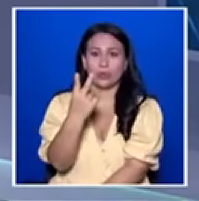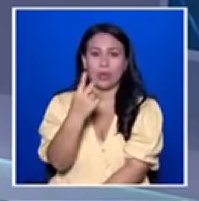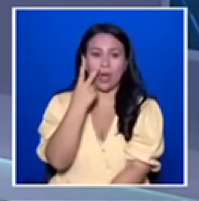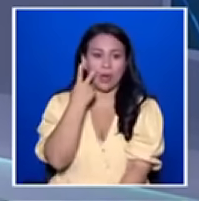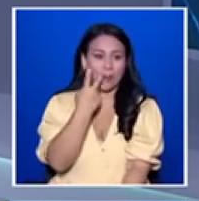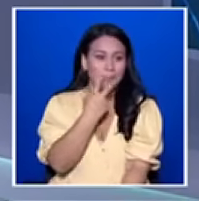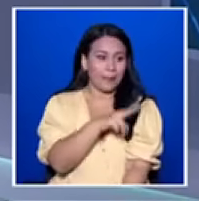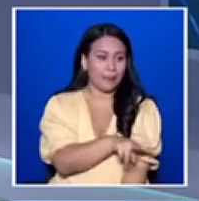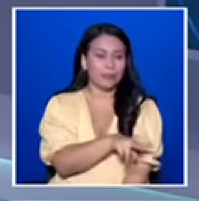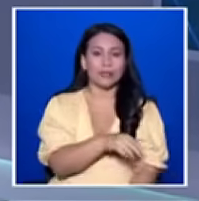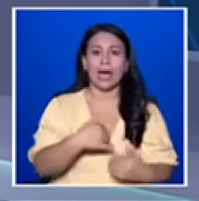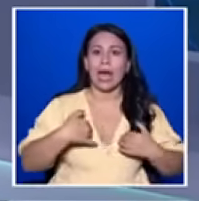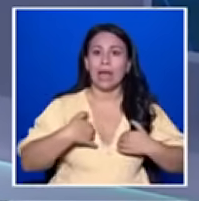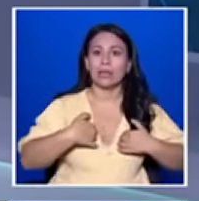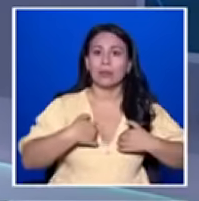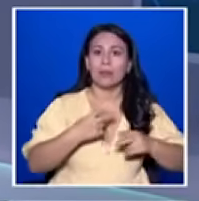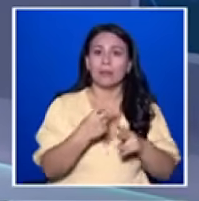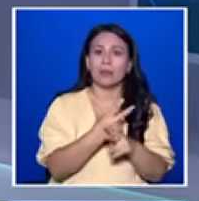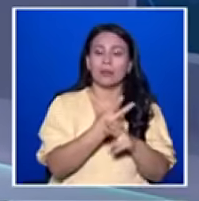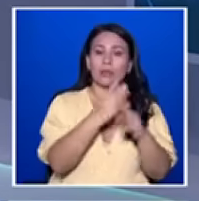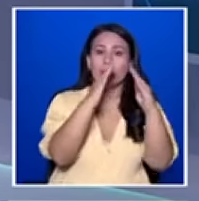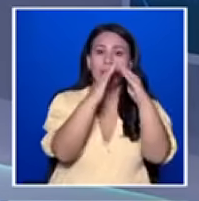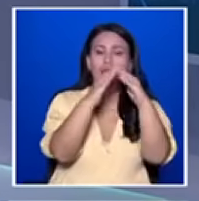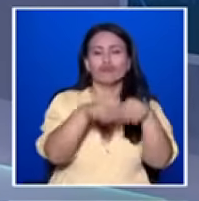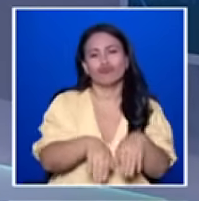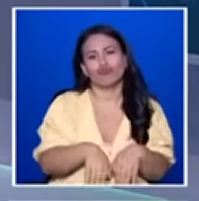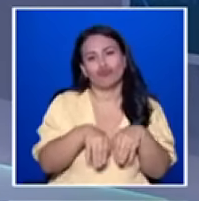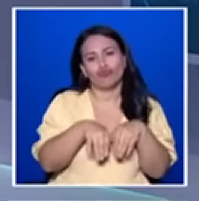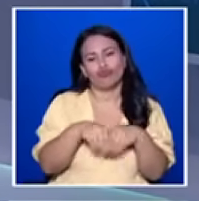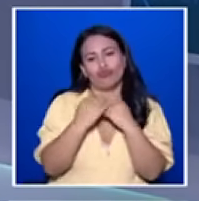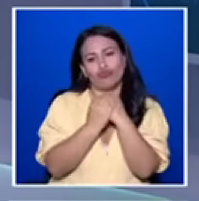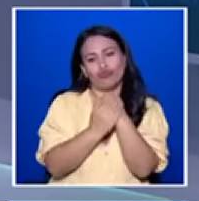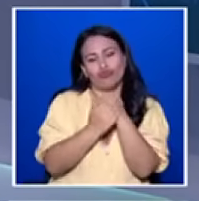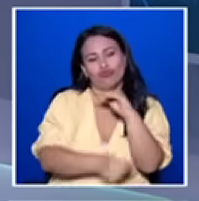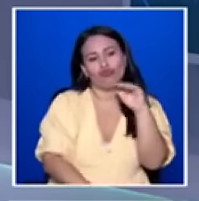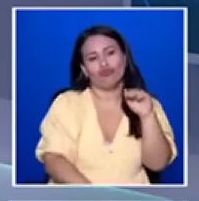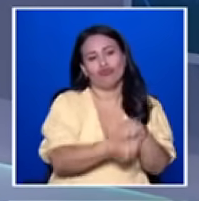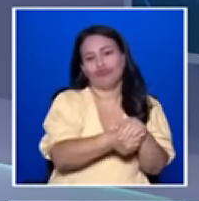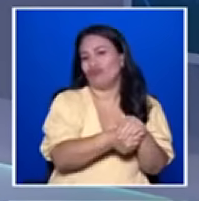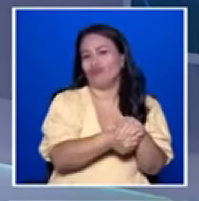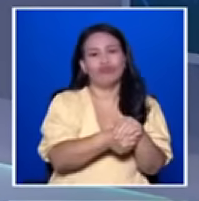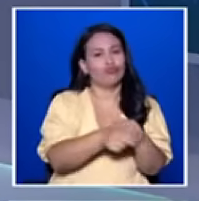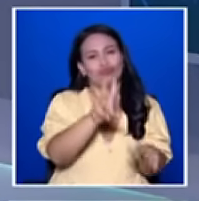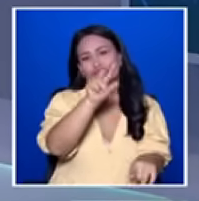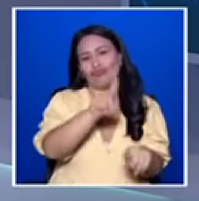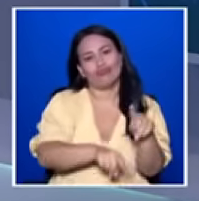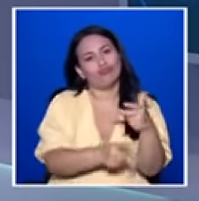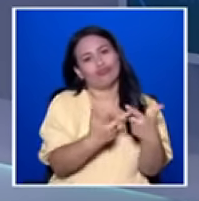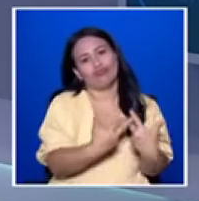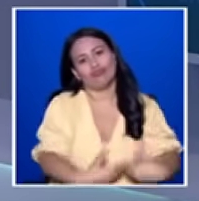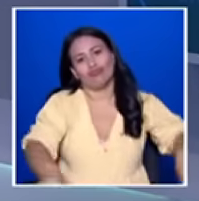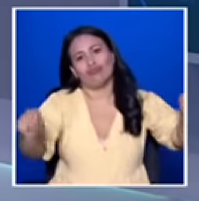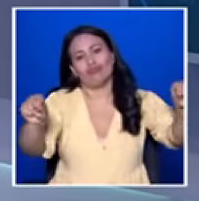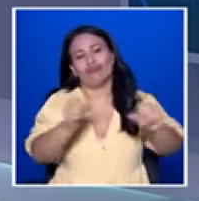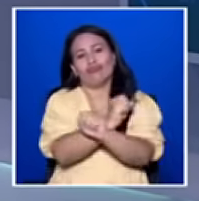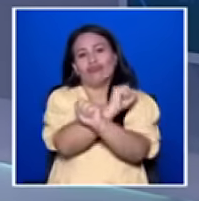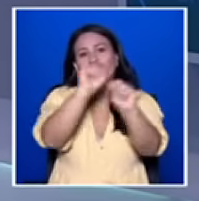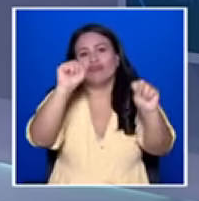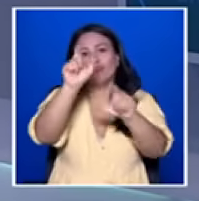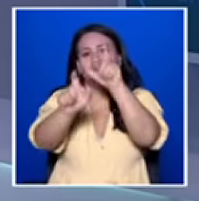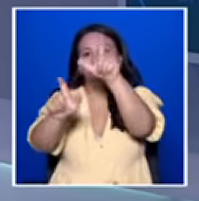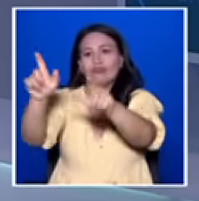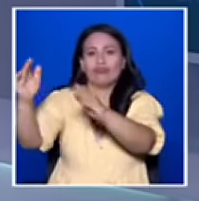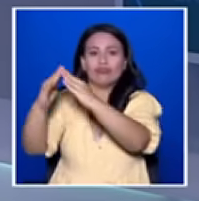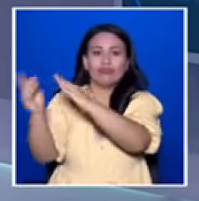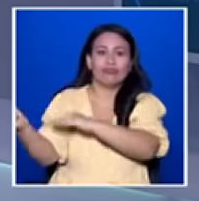Francisco, en el norte de Guayaquil. Y en uno de los inmuebles habían mascotas que estaban encerradas y que lamentablemente no pudieron ser salvadas por los